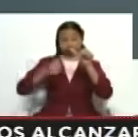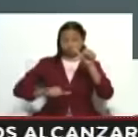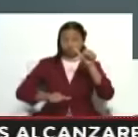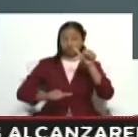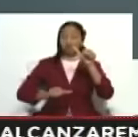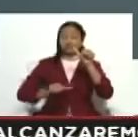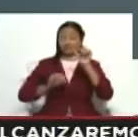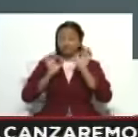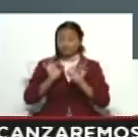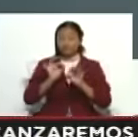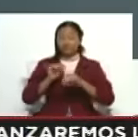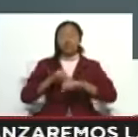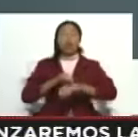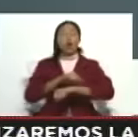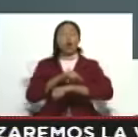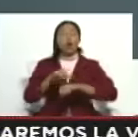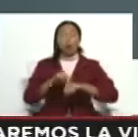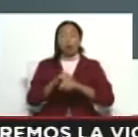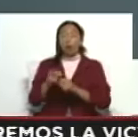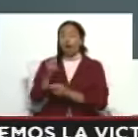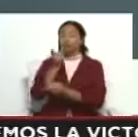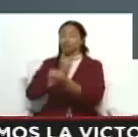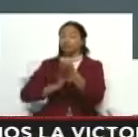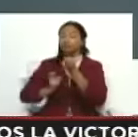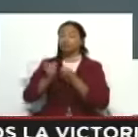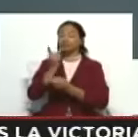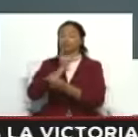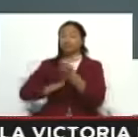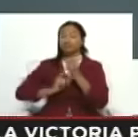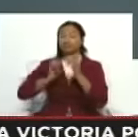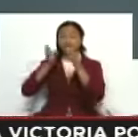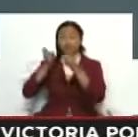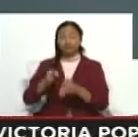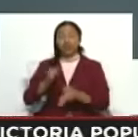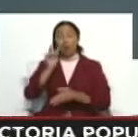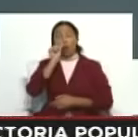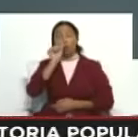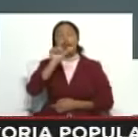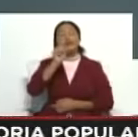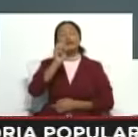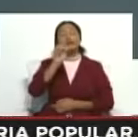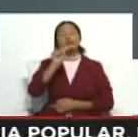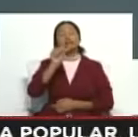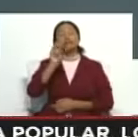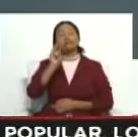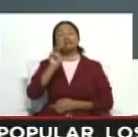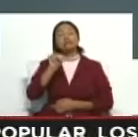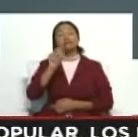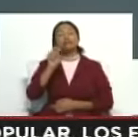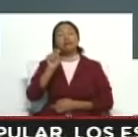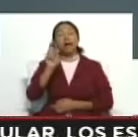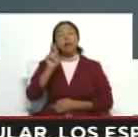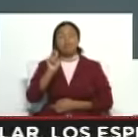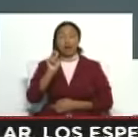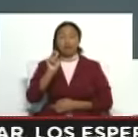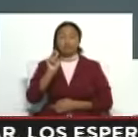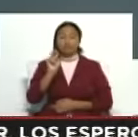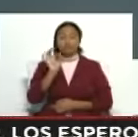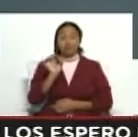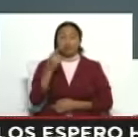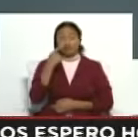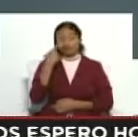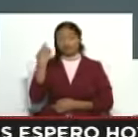Largas horas de confesión y de delación de Samar López, ocurrida apenas este